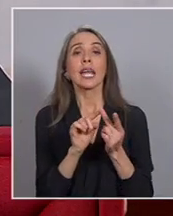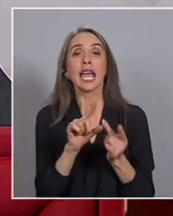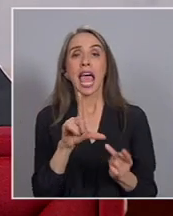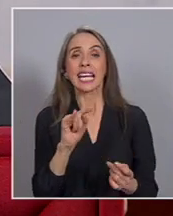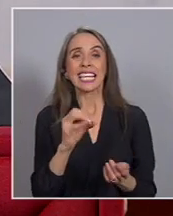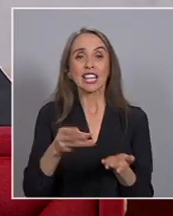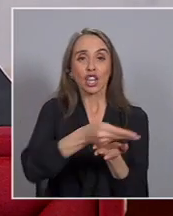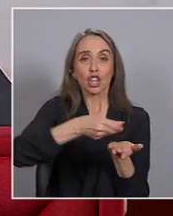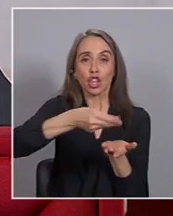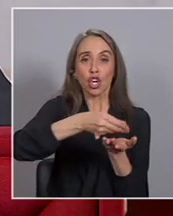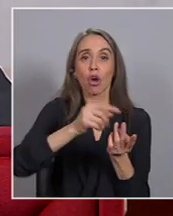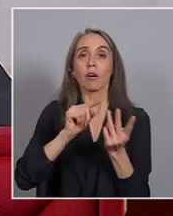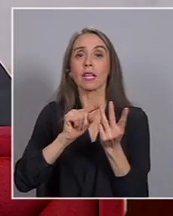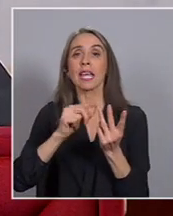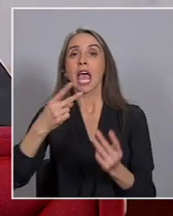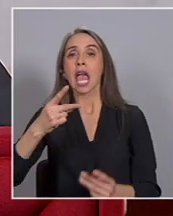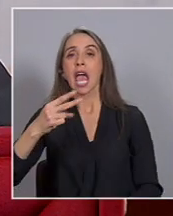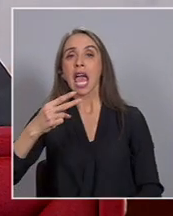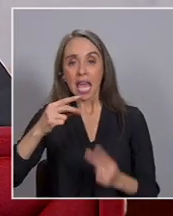la del hidrógeno verde.